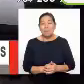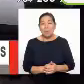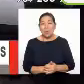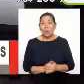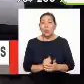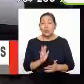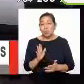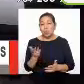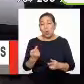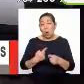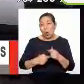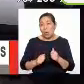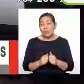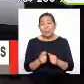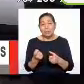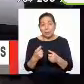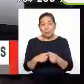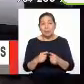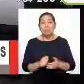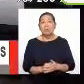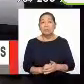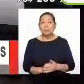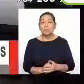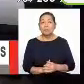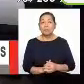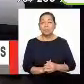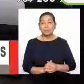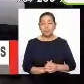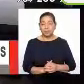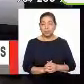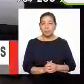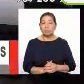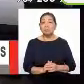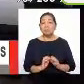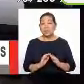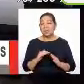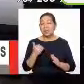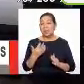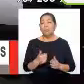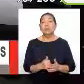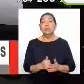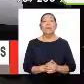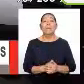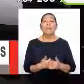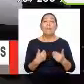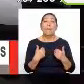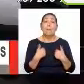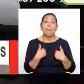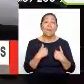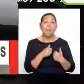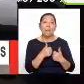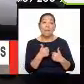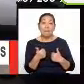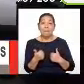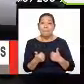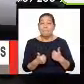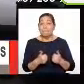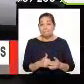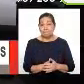así como sus demás integrantes. ¿Puedes pasar, por favor? Posteriormente, tenemos también otro hecho en el